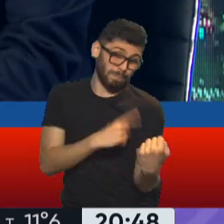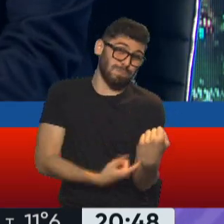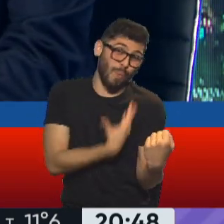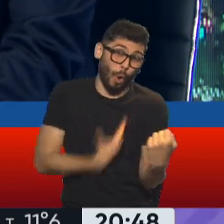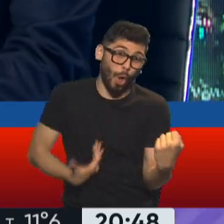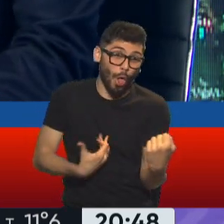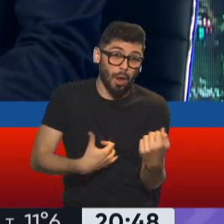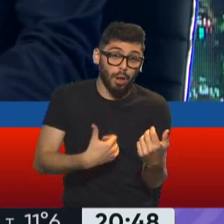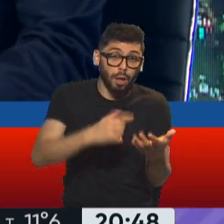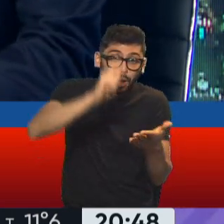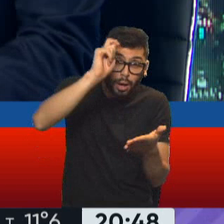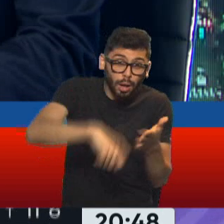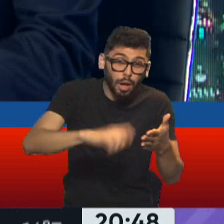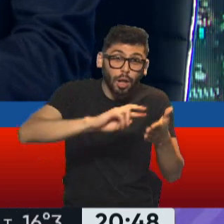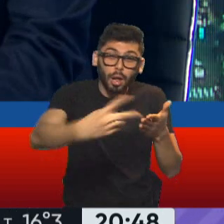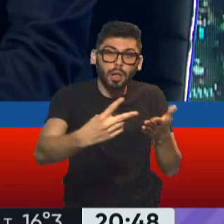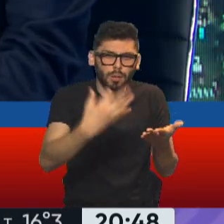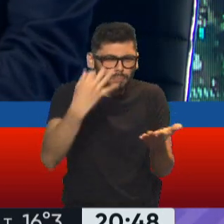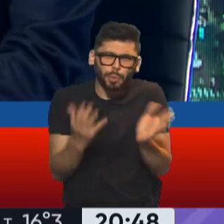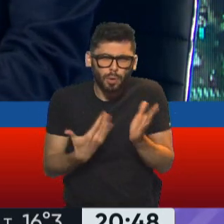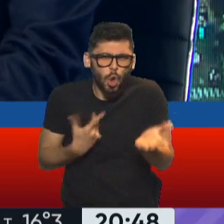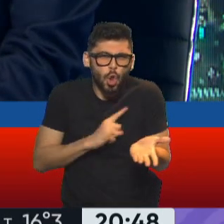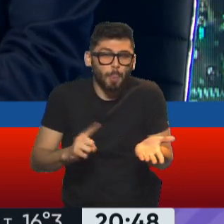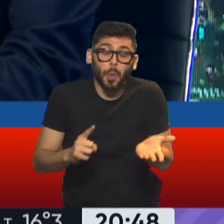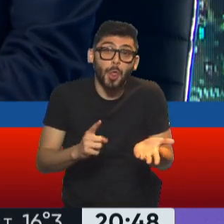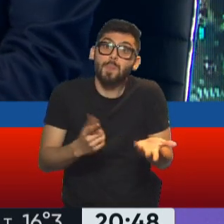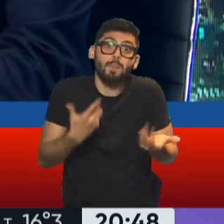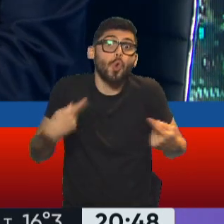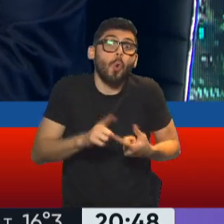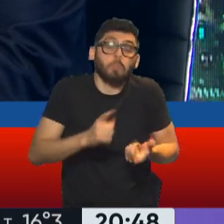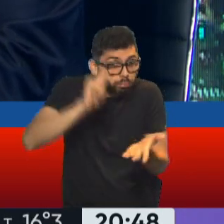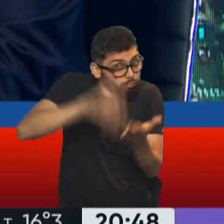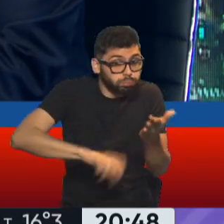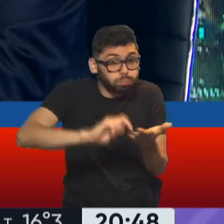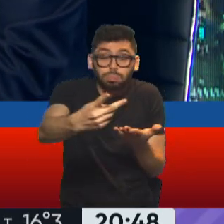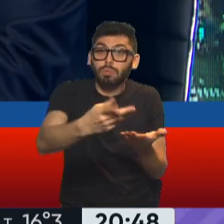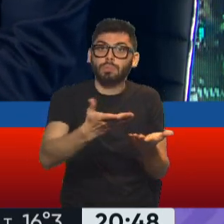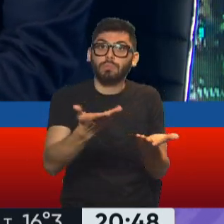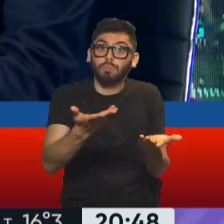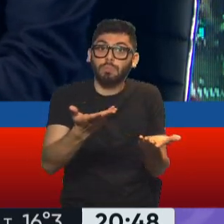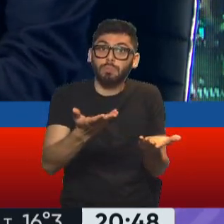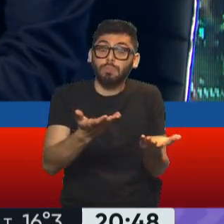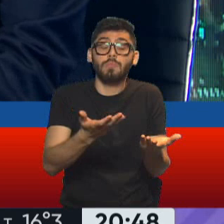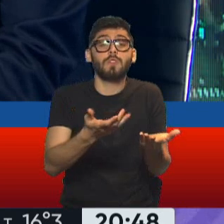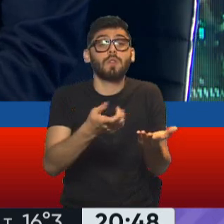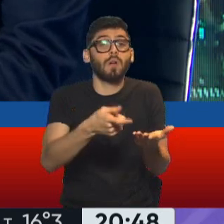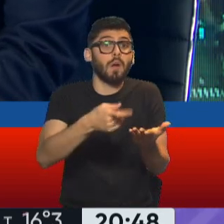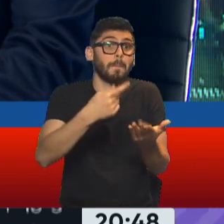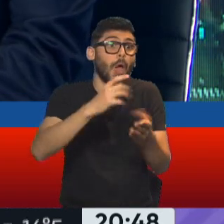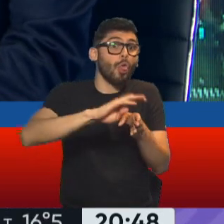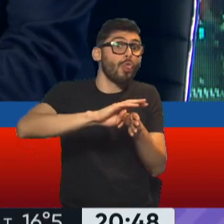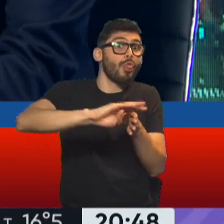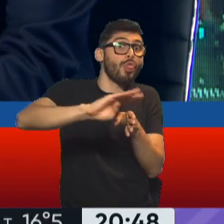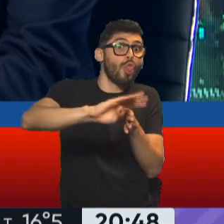esa concesión, pero esa prórroga tenía un solo objeto, que era poder cancelar esa deuda.